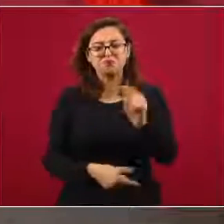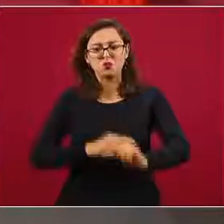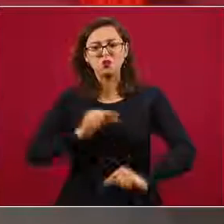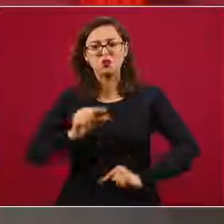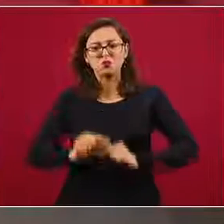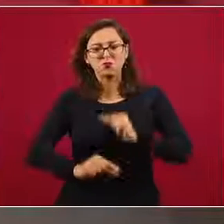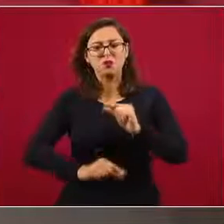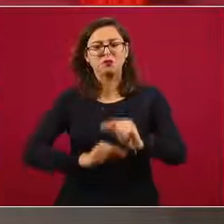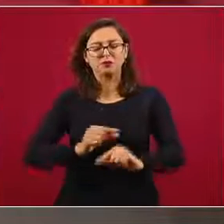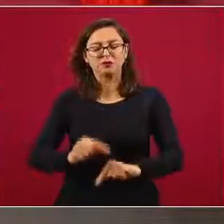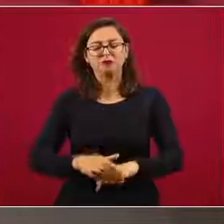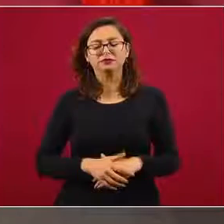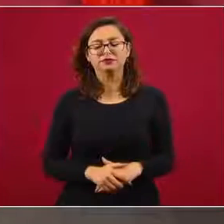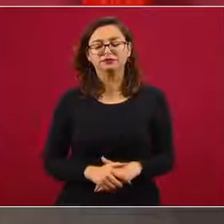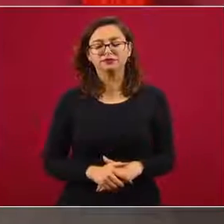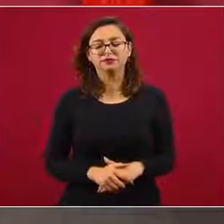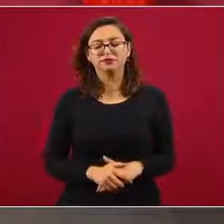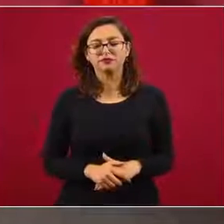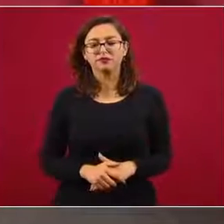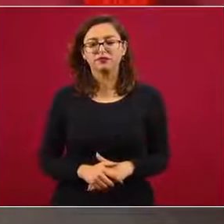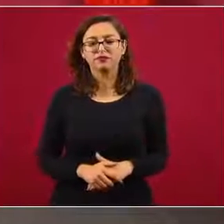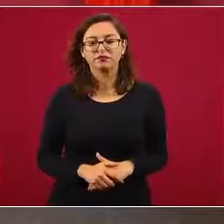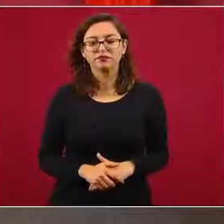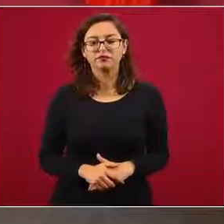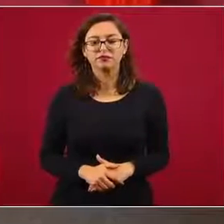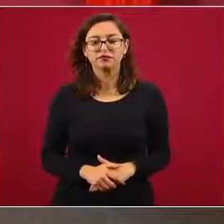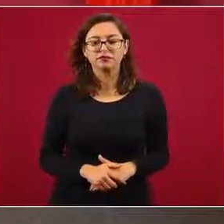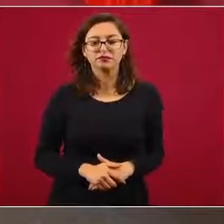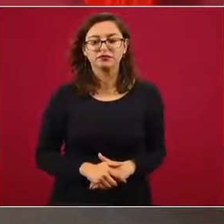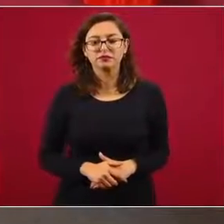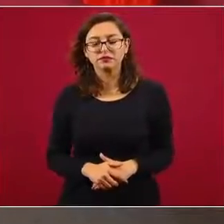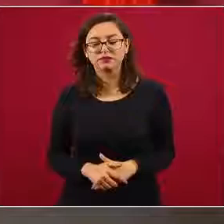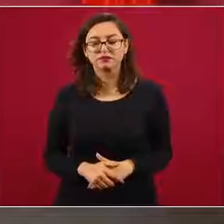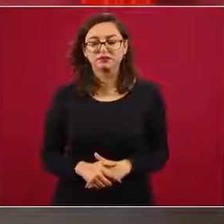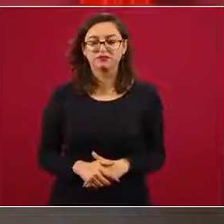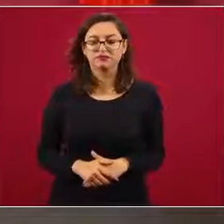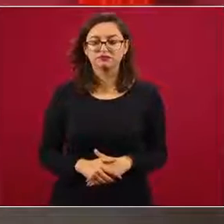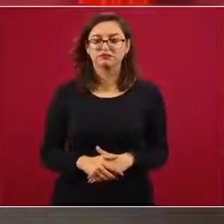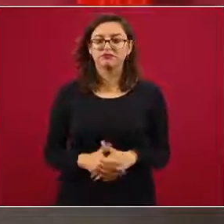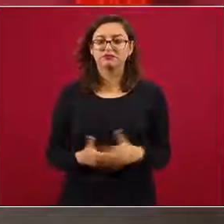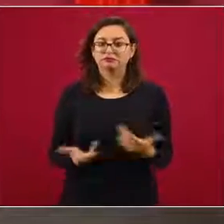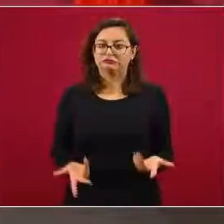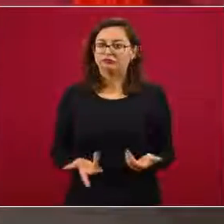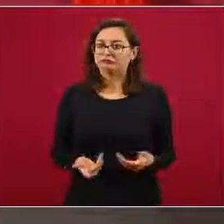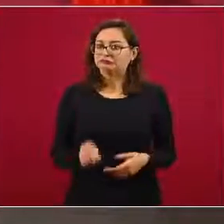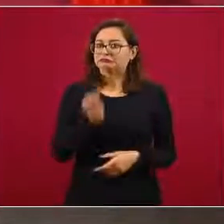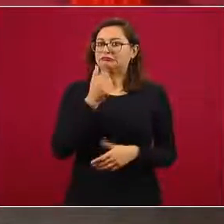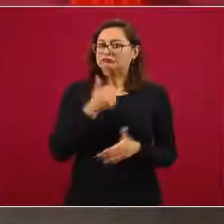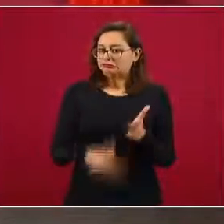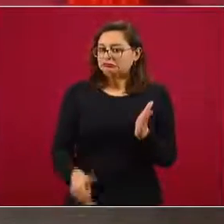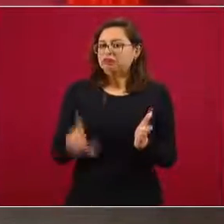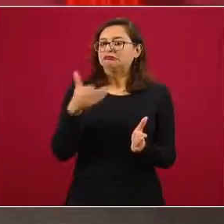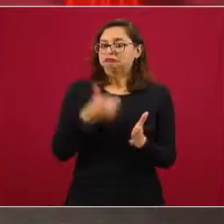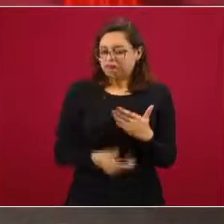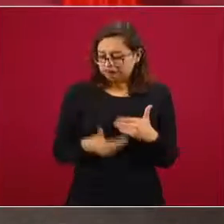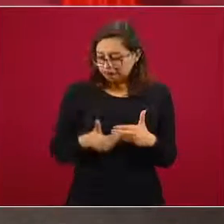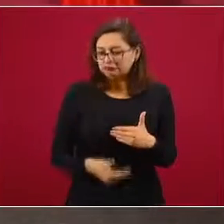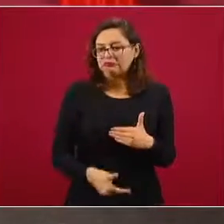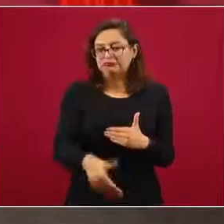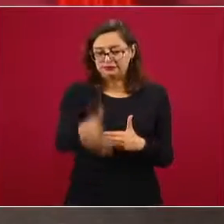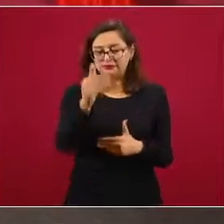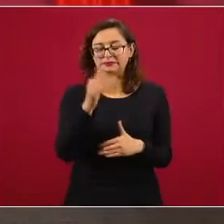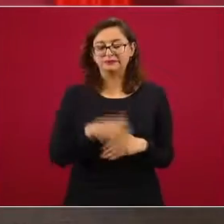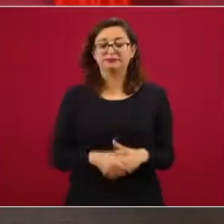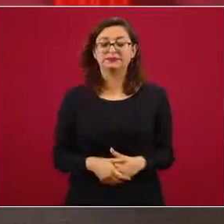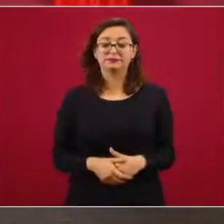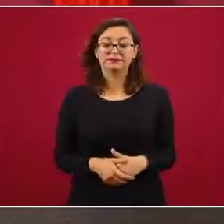poco, y hemos avanzado, pero todavía no. Pues la prueba es que